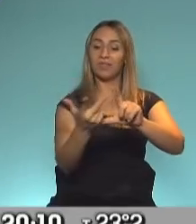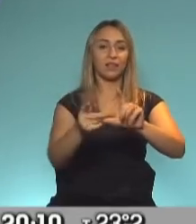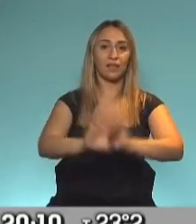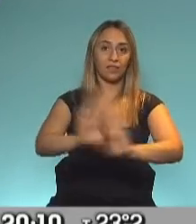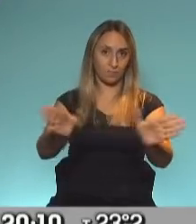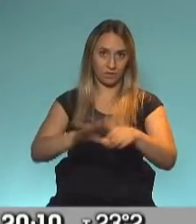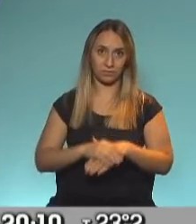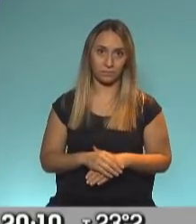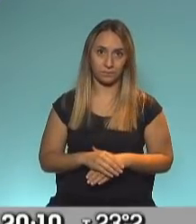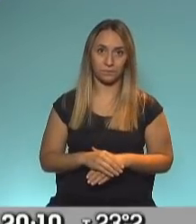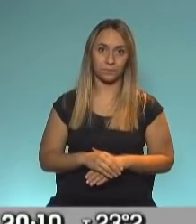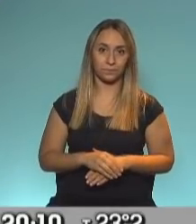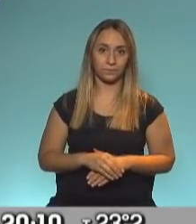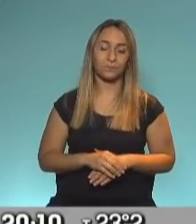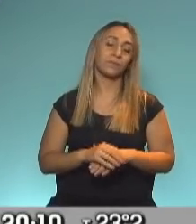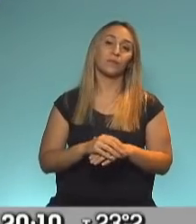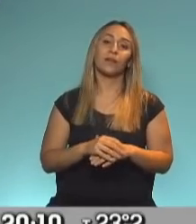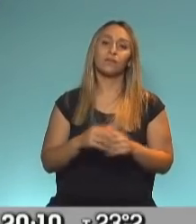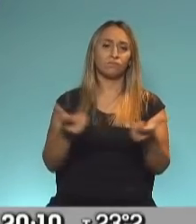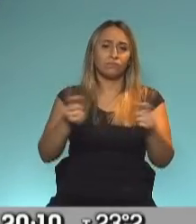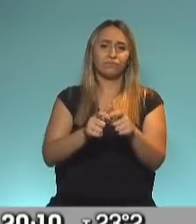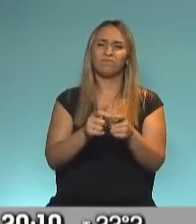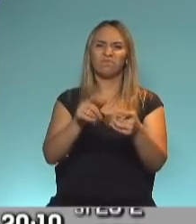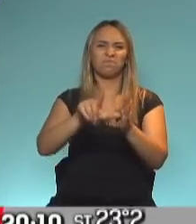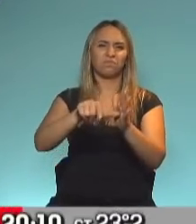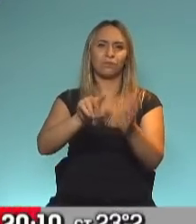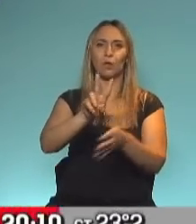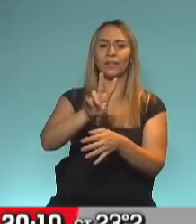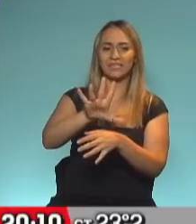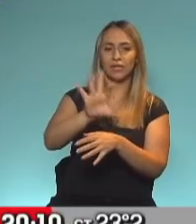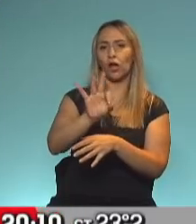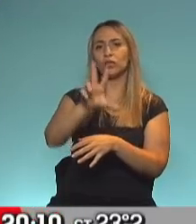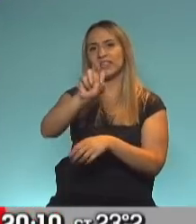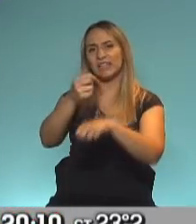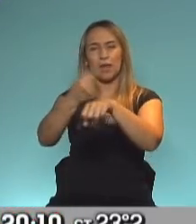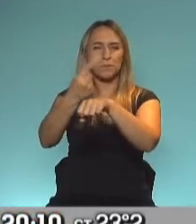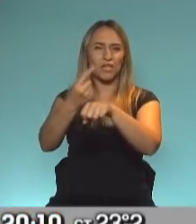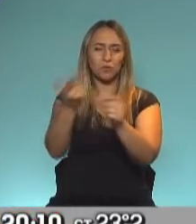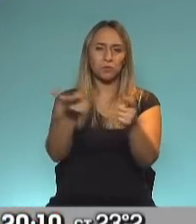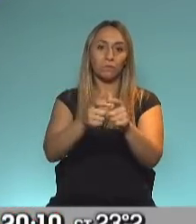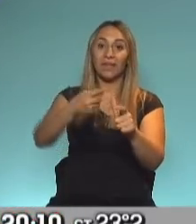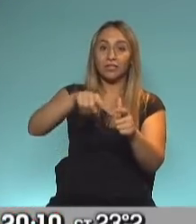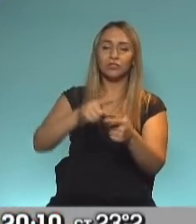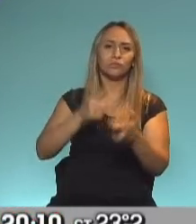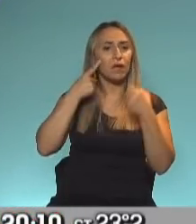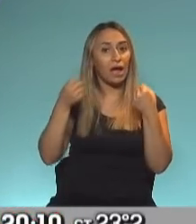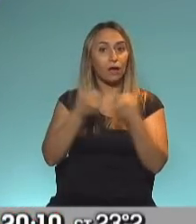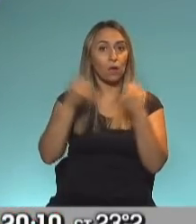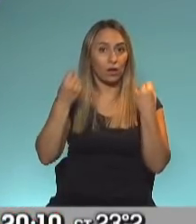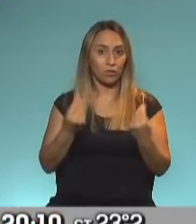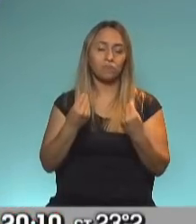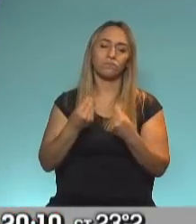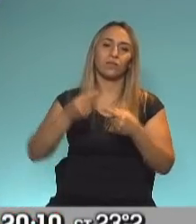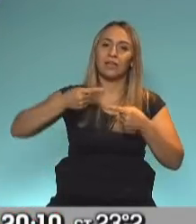jefe de gobierno porteño. Como te decía, duró 25, 30 minutos, quedaron en encontrarse periódicamente y no hubo más que